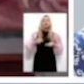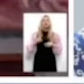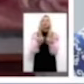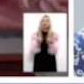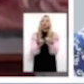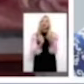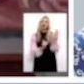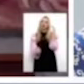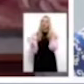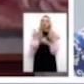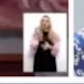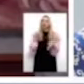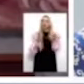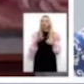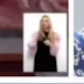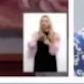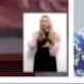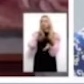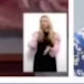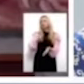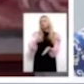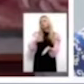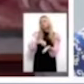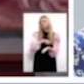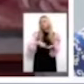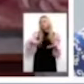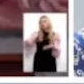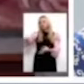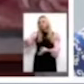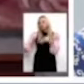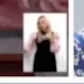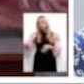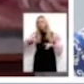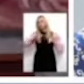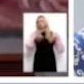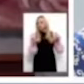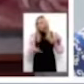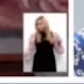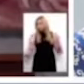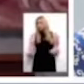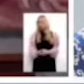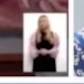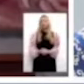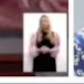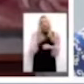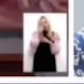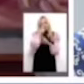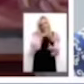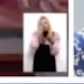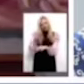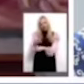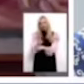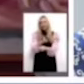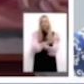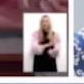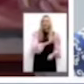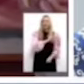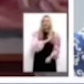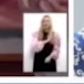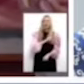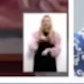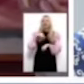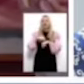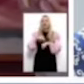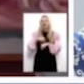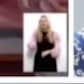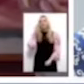reunión, estudian el tema, hacen un dictamen, lo discuten, lo votan y lo entregan para que ese dictamen